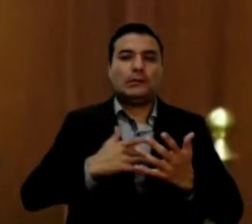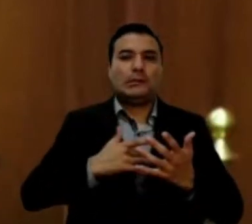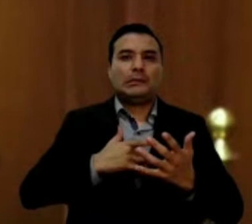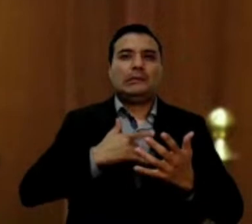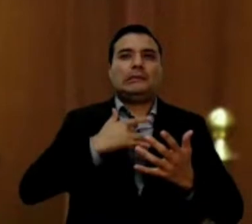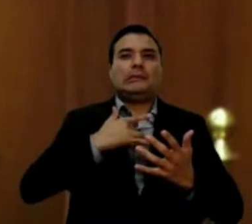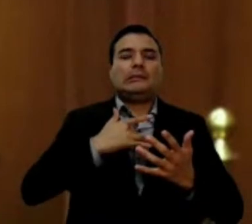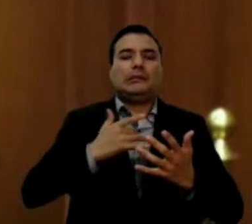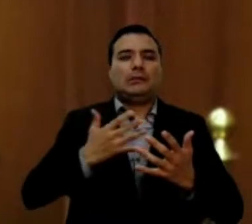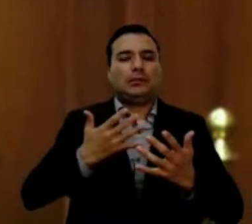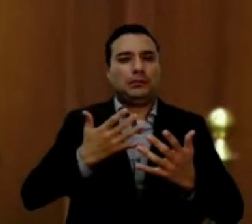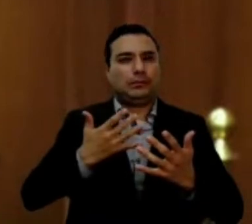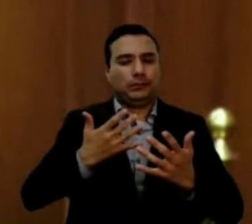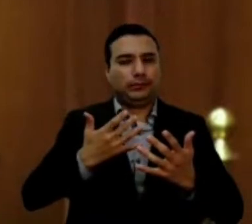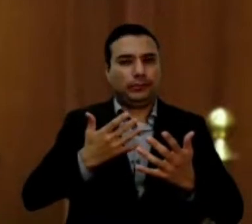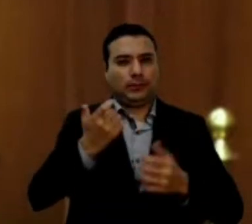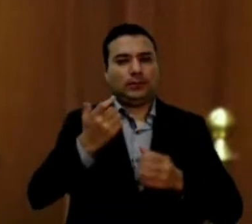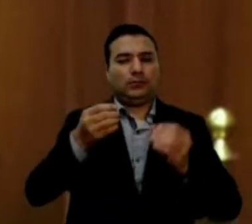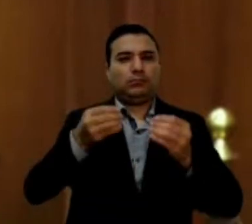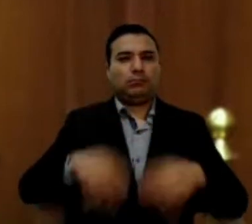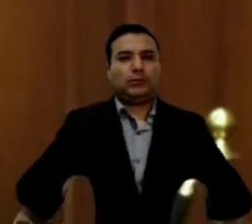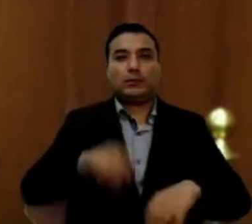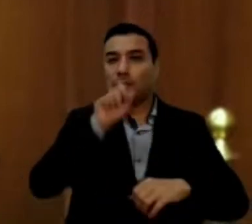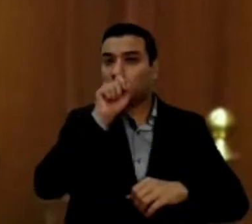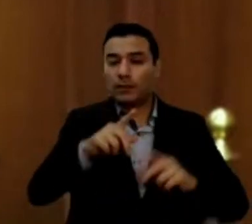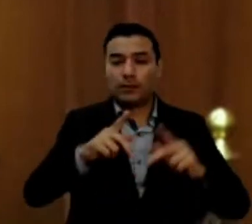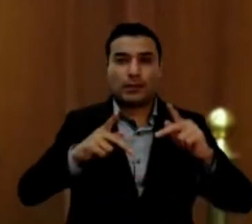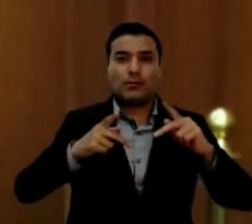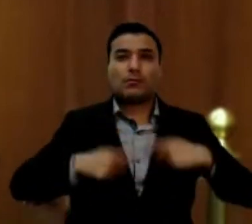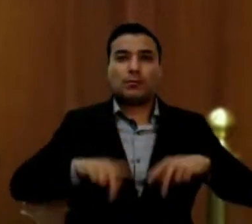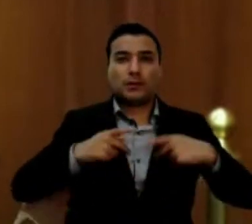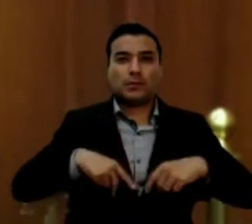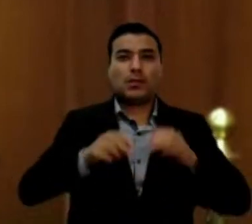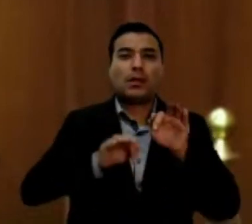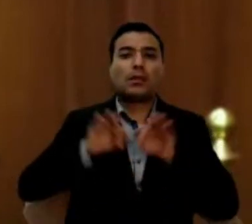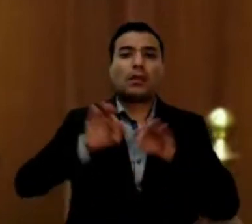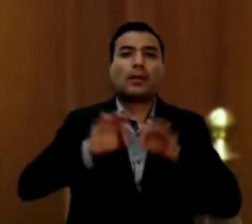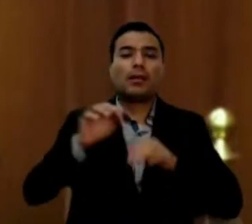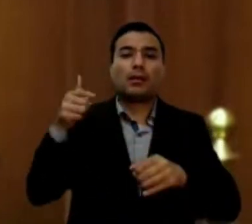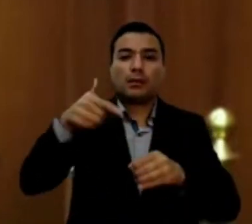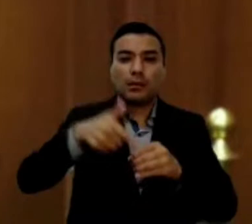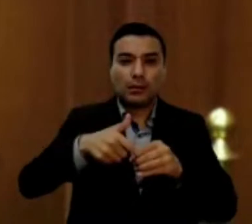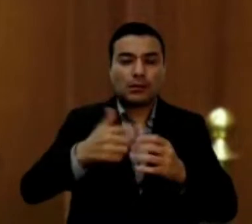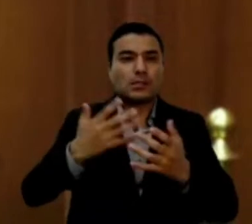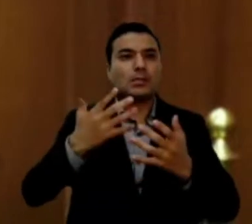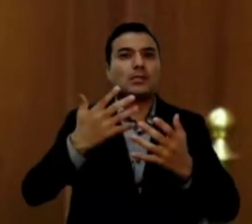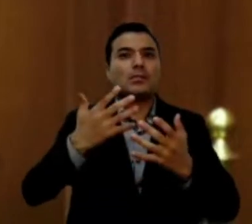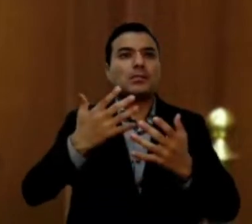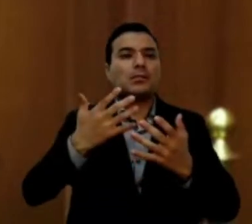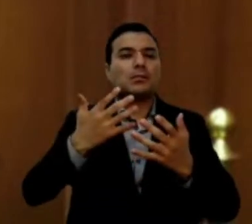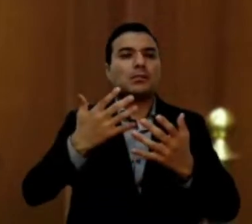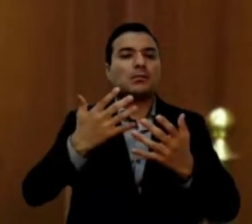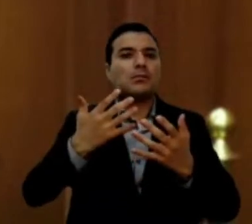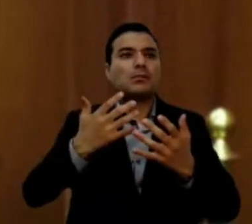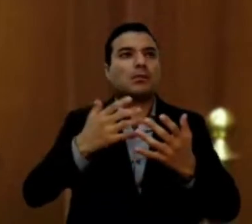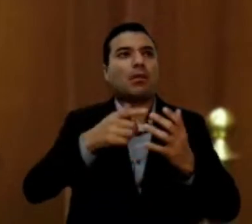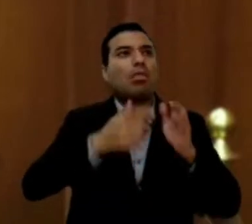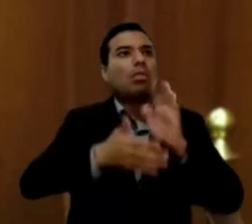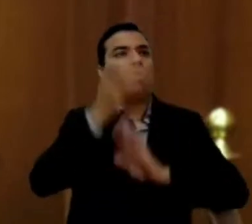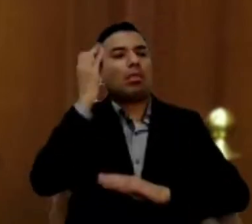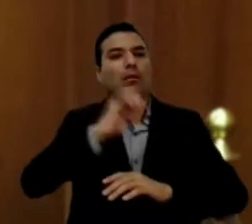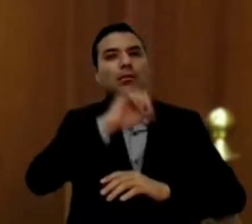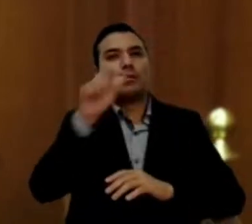y de manera indirecta para los trabajadores despachadores, ya que en algunos casos se les finca algún tipo de responsabilidad en los